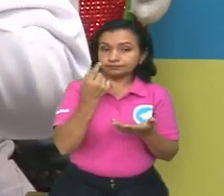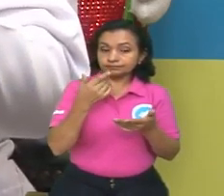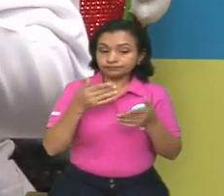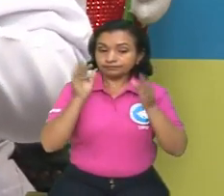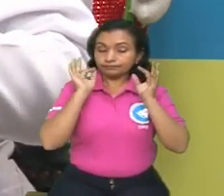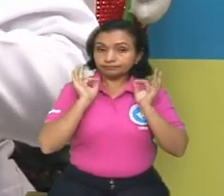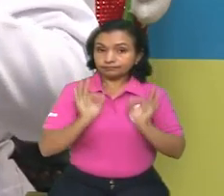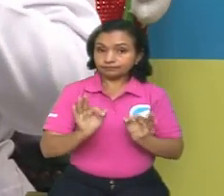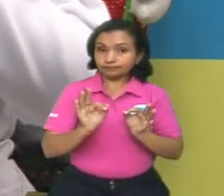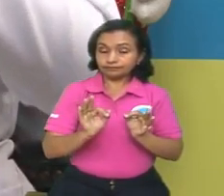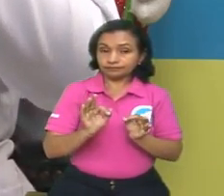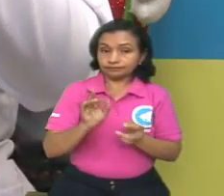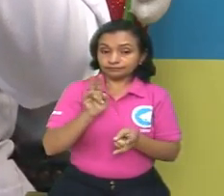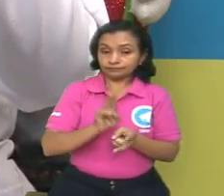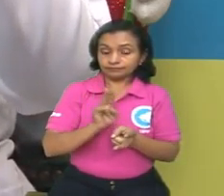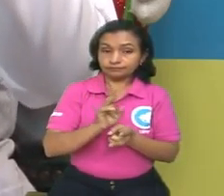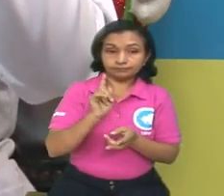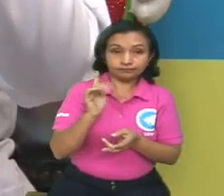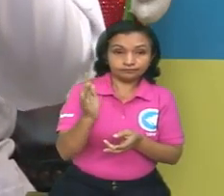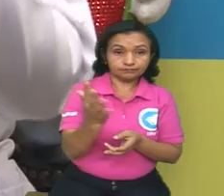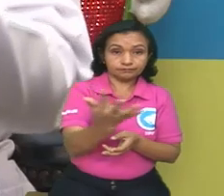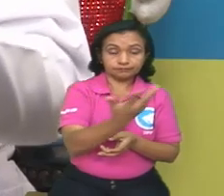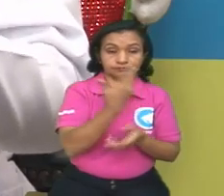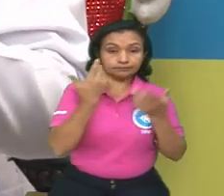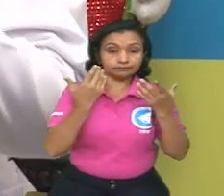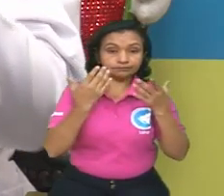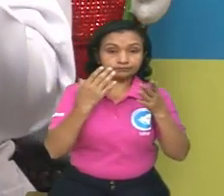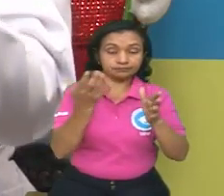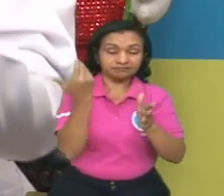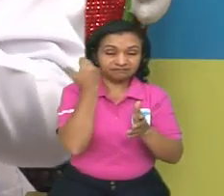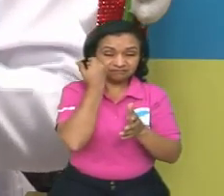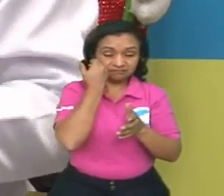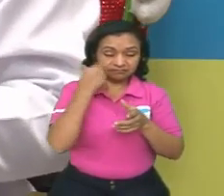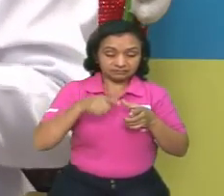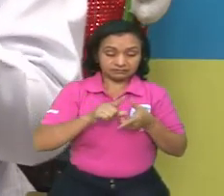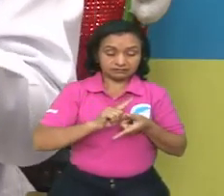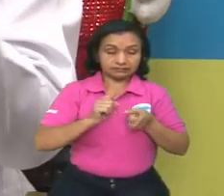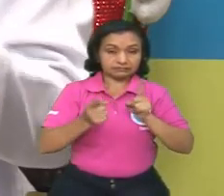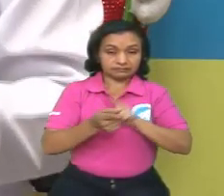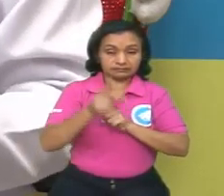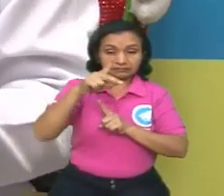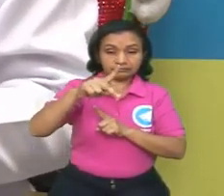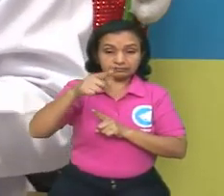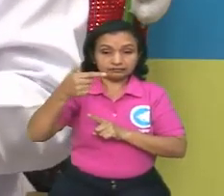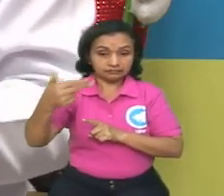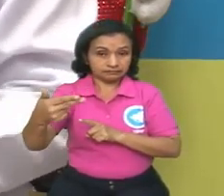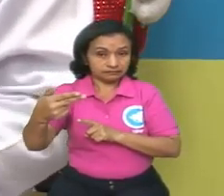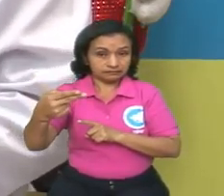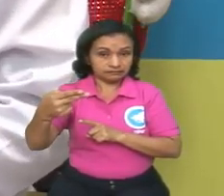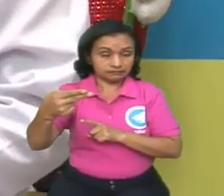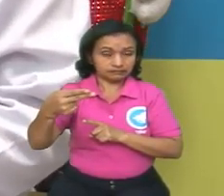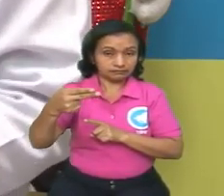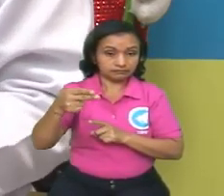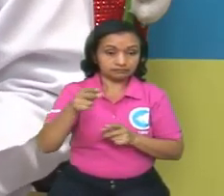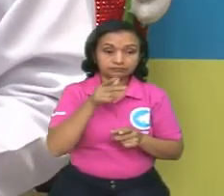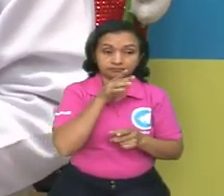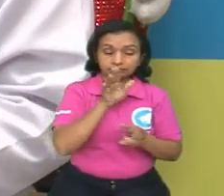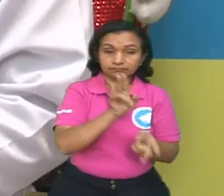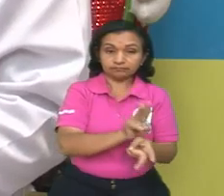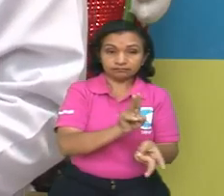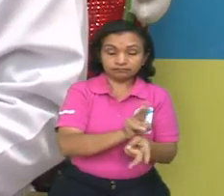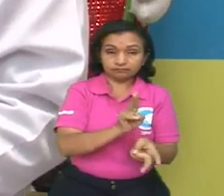para recibir todos los procesos infecciosos, el cambio de pH, la vida sexual que no debería de tener esta niña, porque es